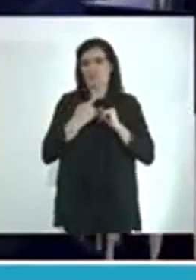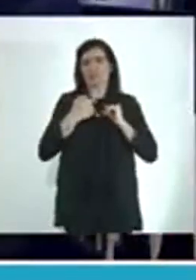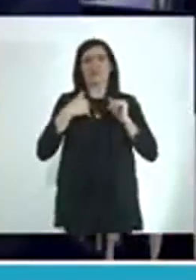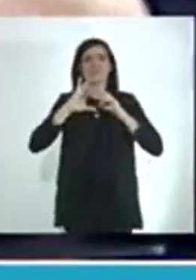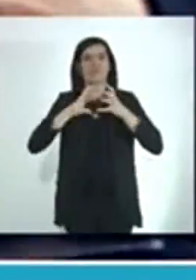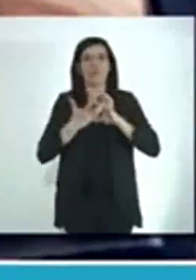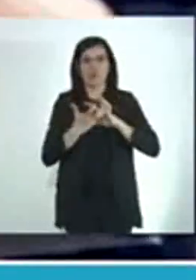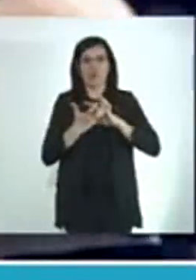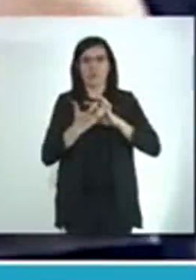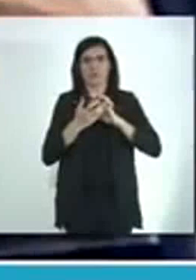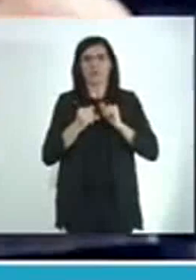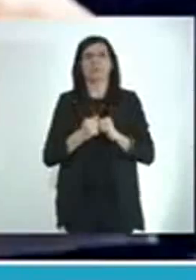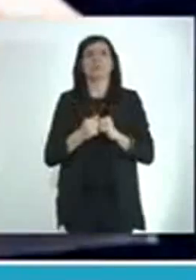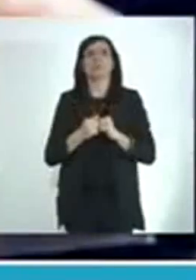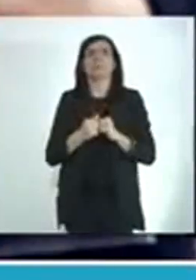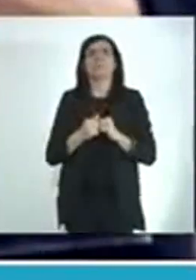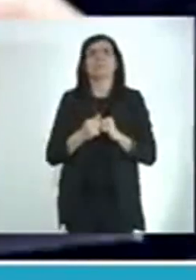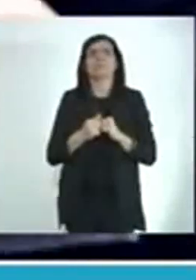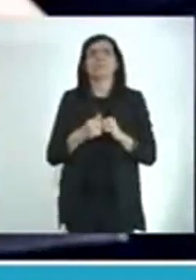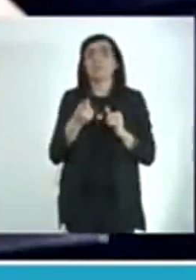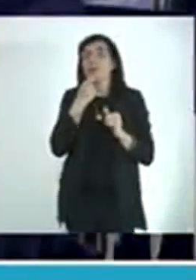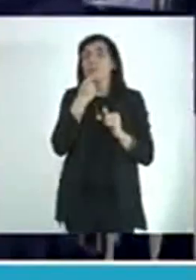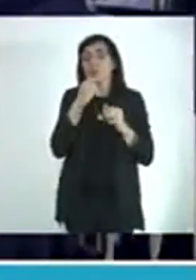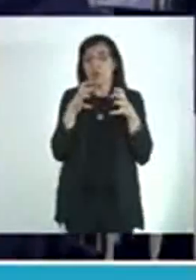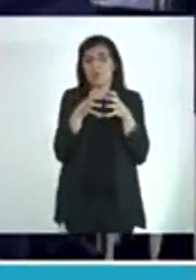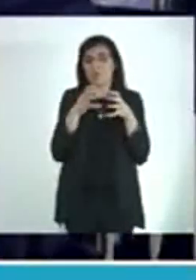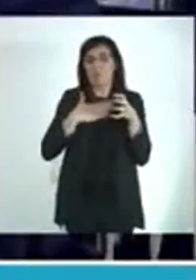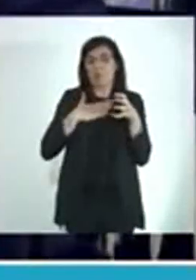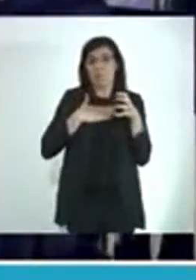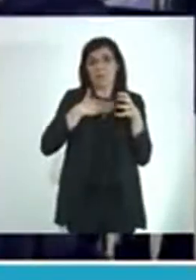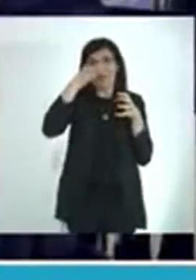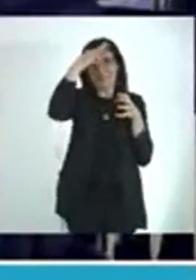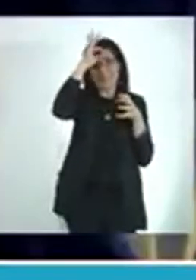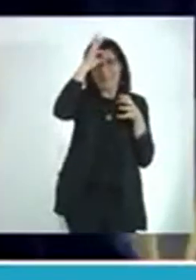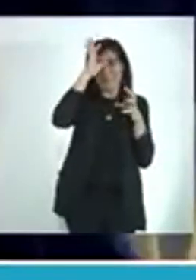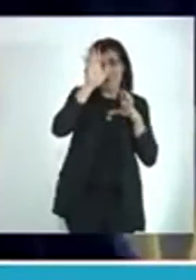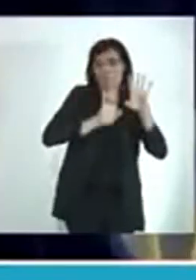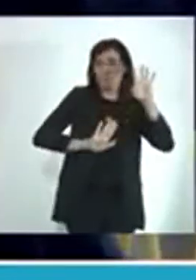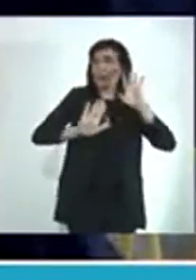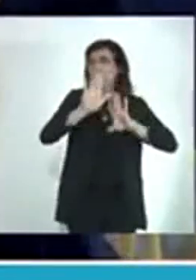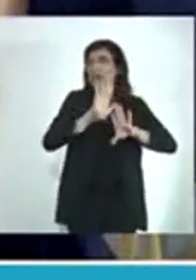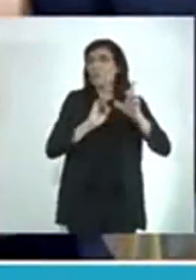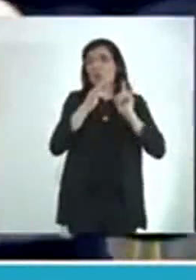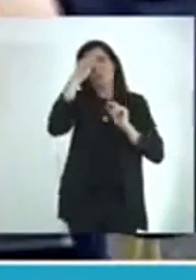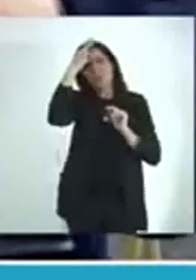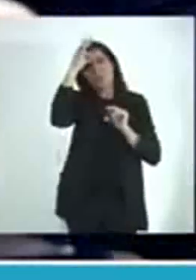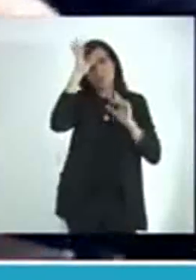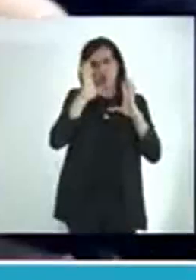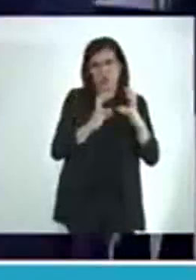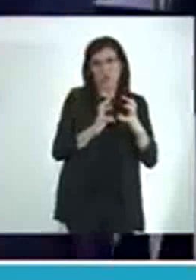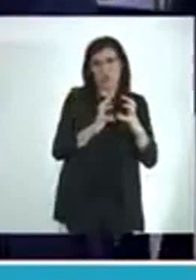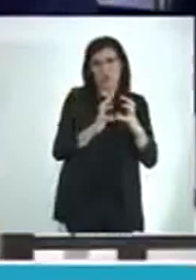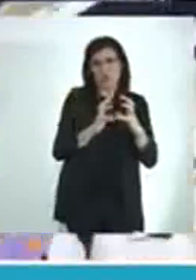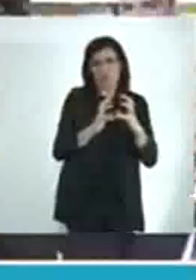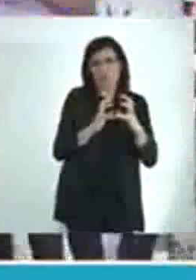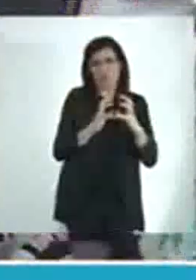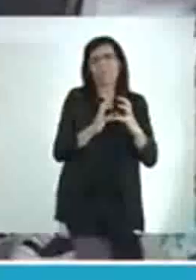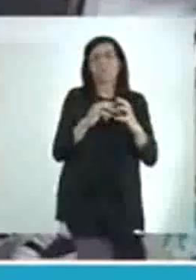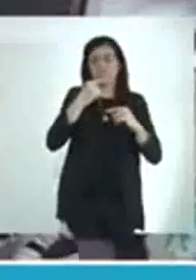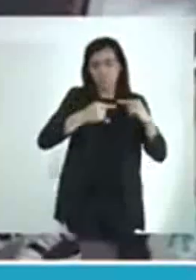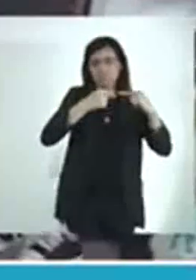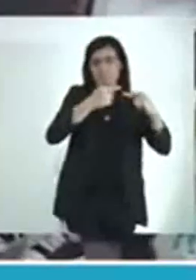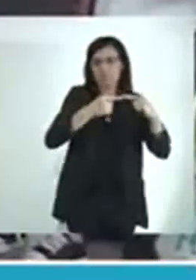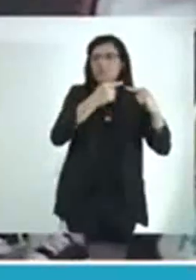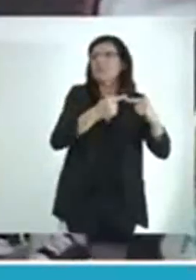¿Qué es lo que pasa? El grupo que queda conmigo hace teatro, hace la producción. Los de teatro siguen desarrollando